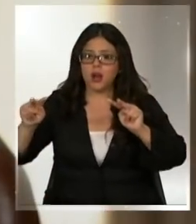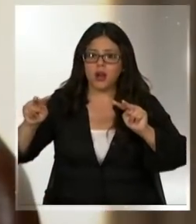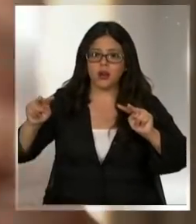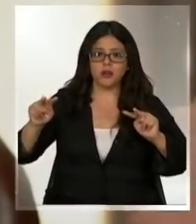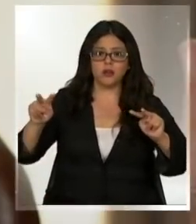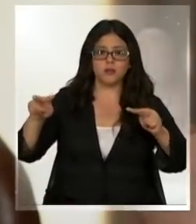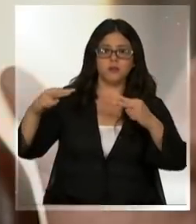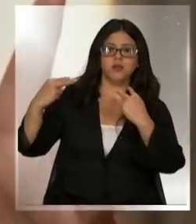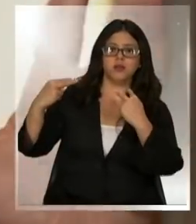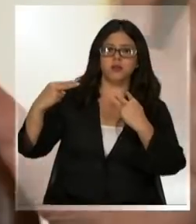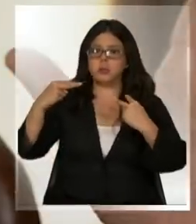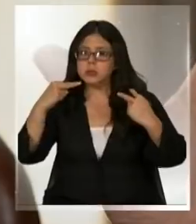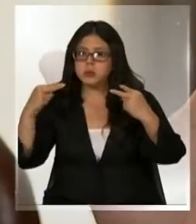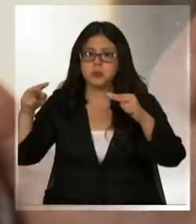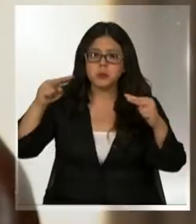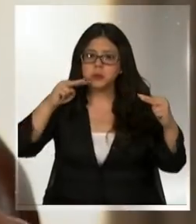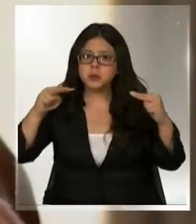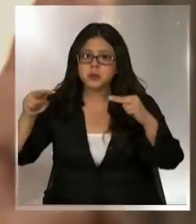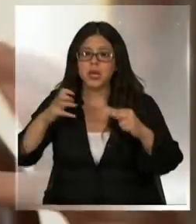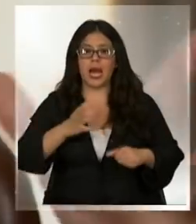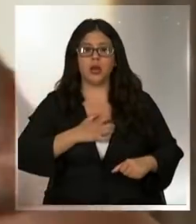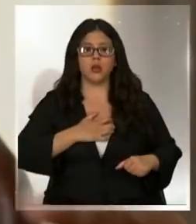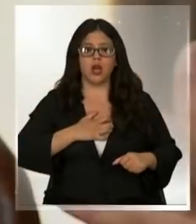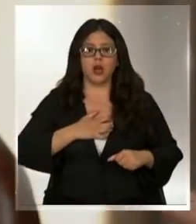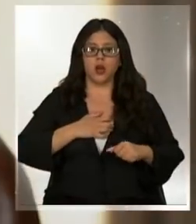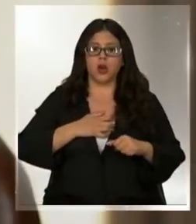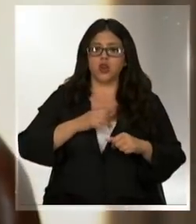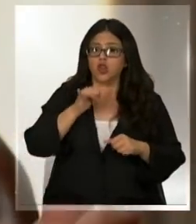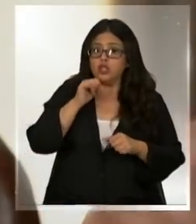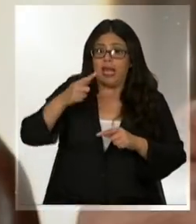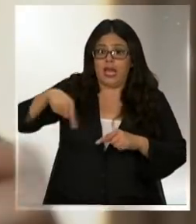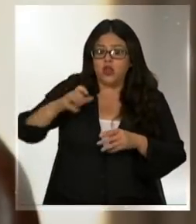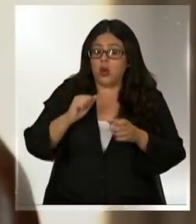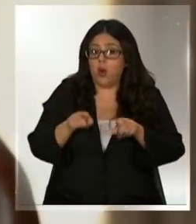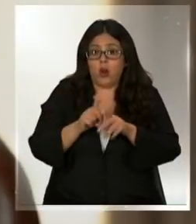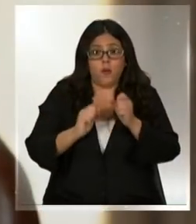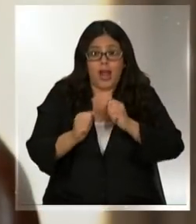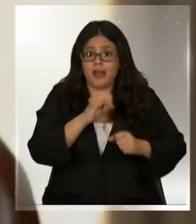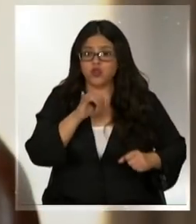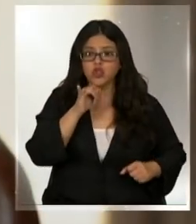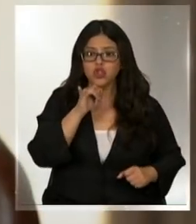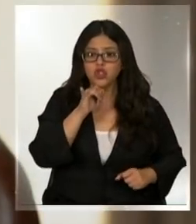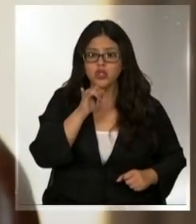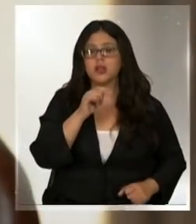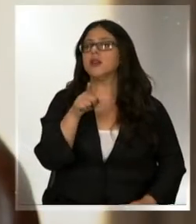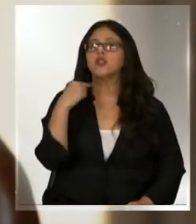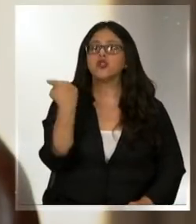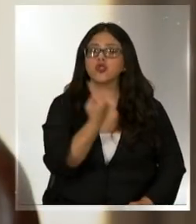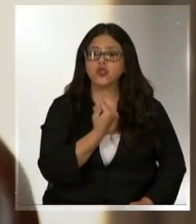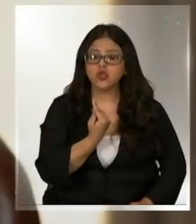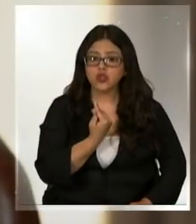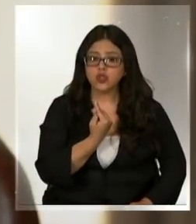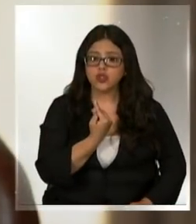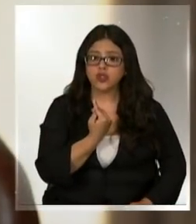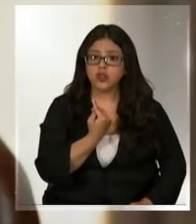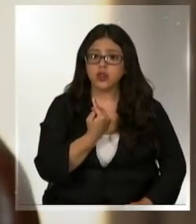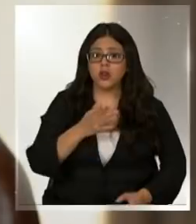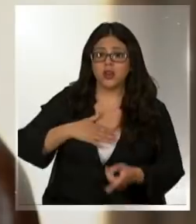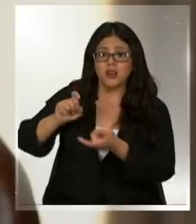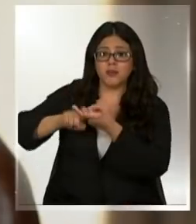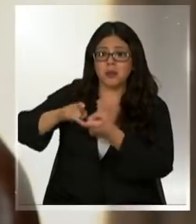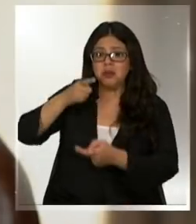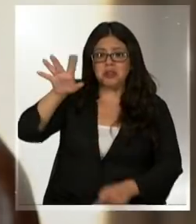empiezan a mirar asustados, me da la sensación, muy alterados. Y nosotros, Rodrigo, mi marido